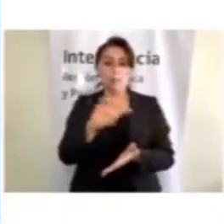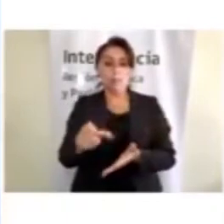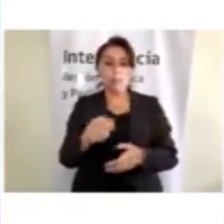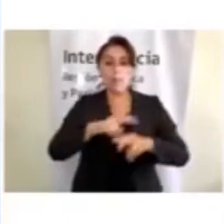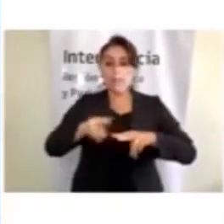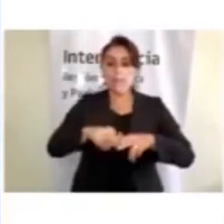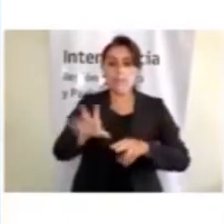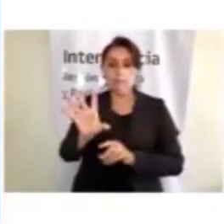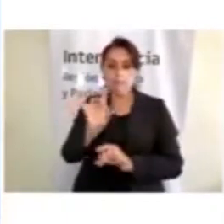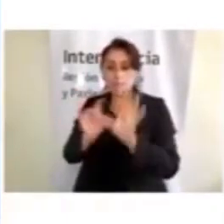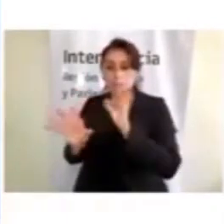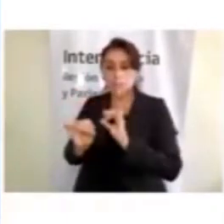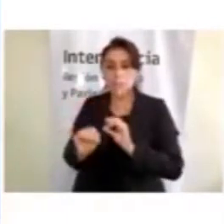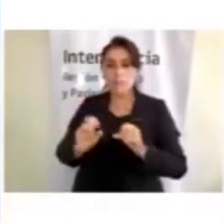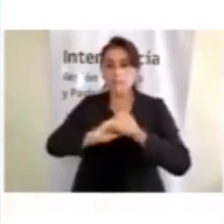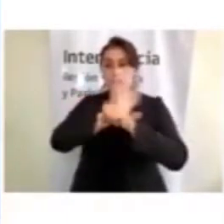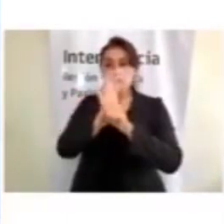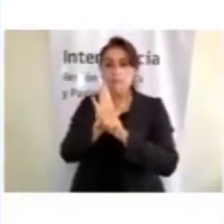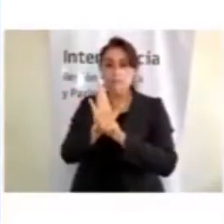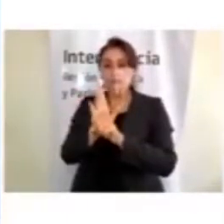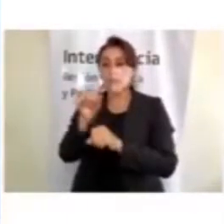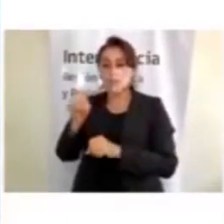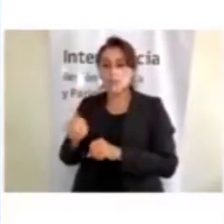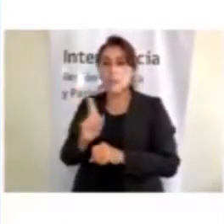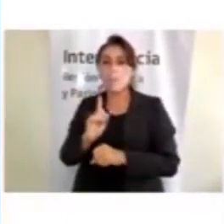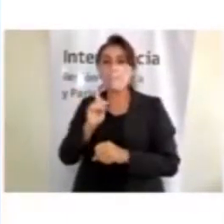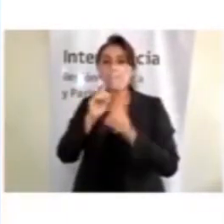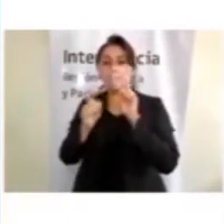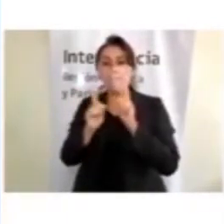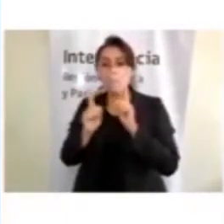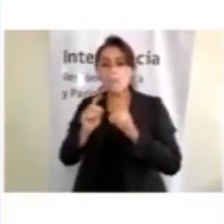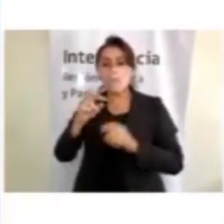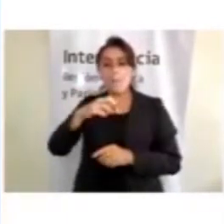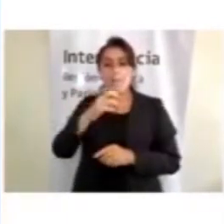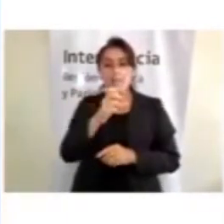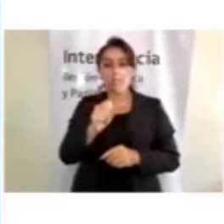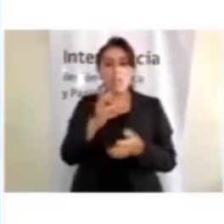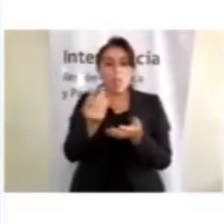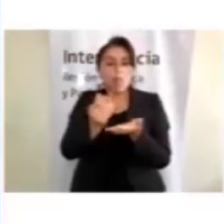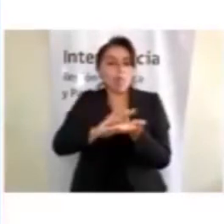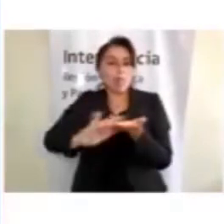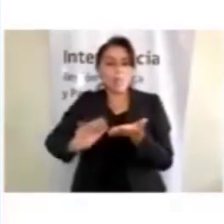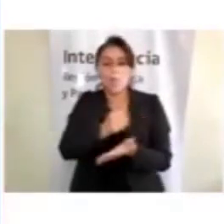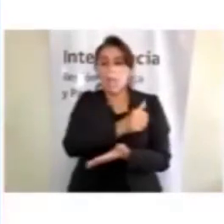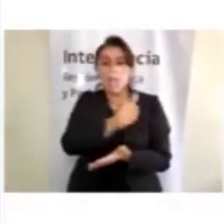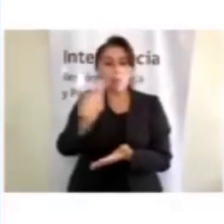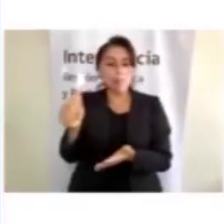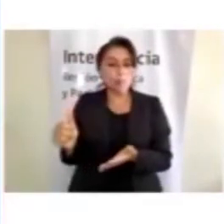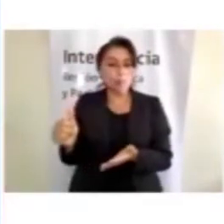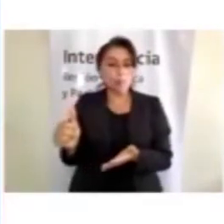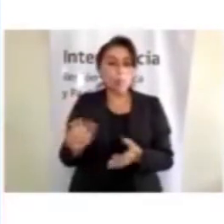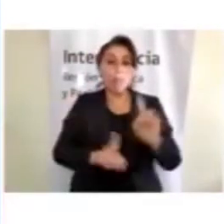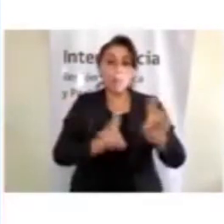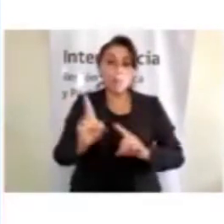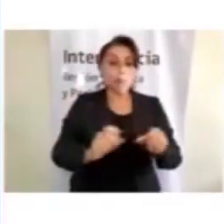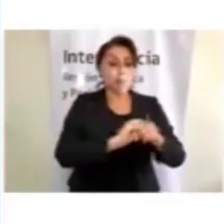los testeos masivos a todas las personas sin distinción, de manera gratuita. A todas las personas que no tienen